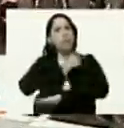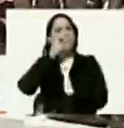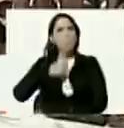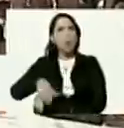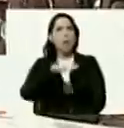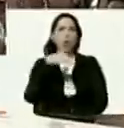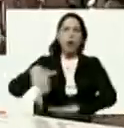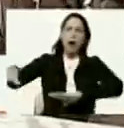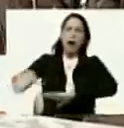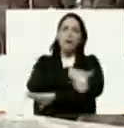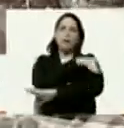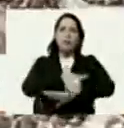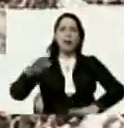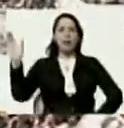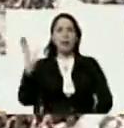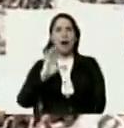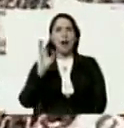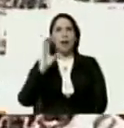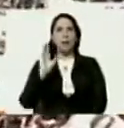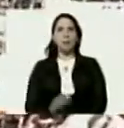calles de Caracas.